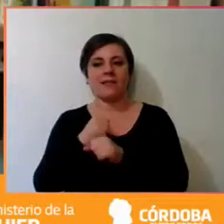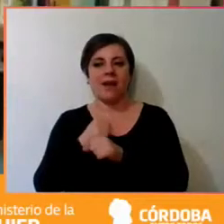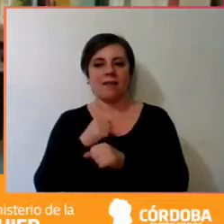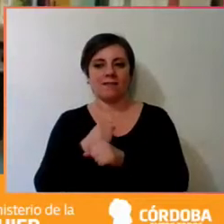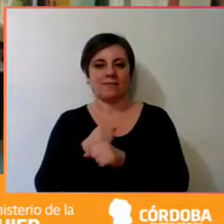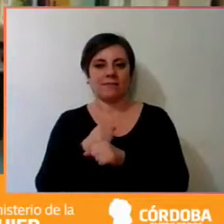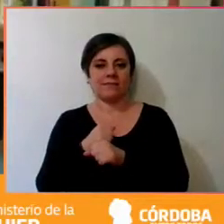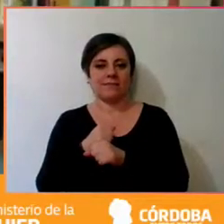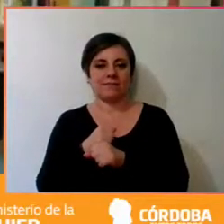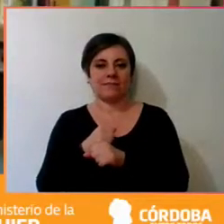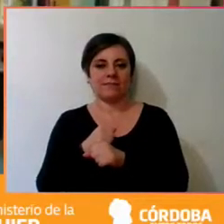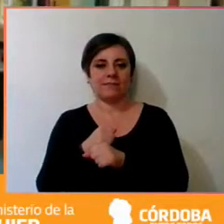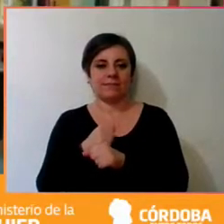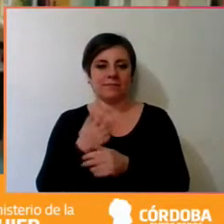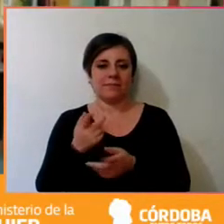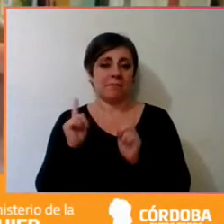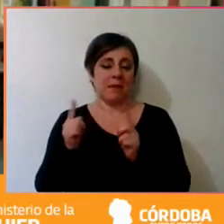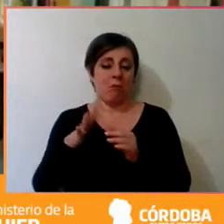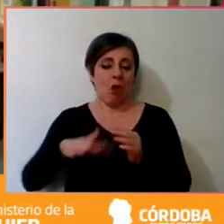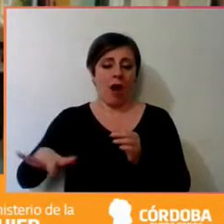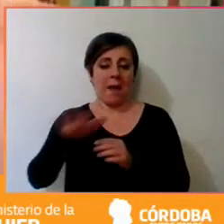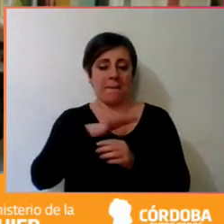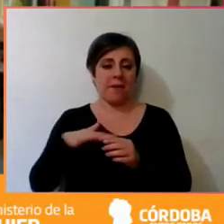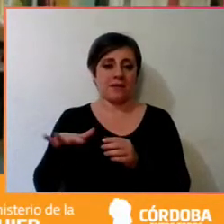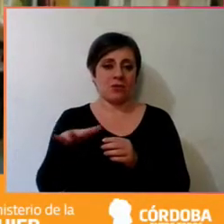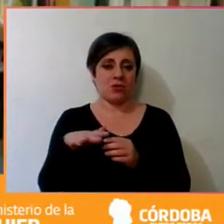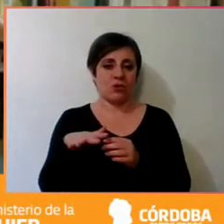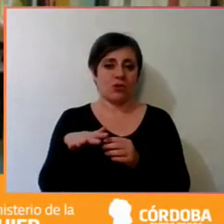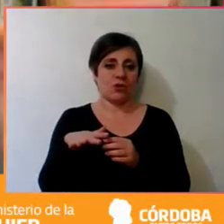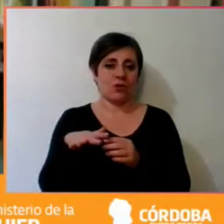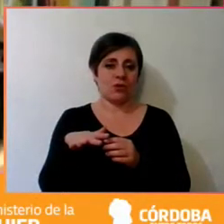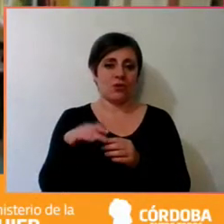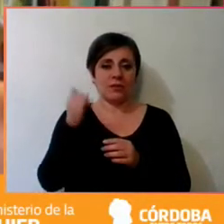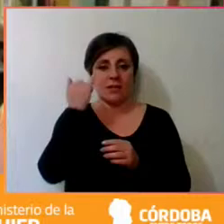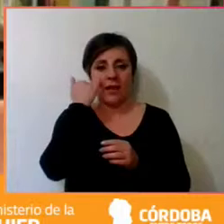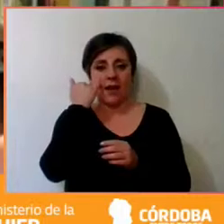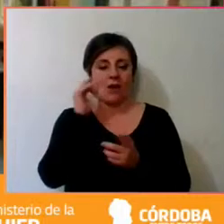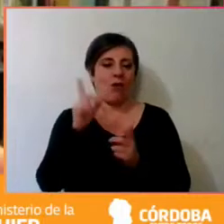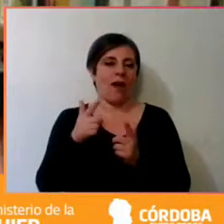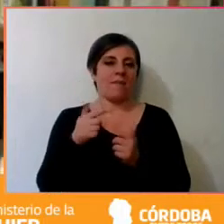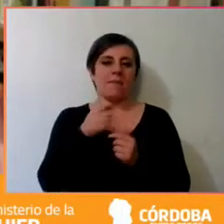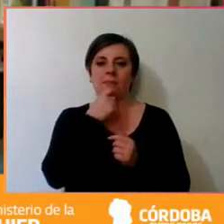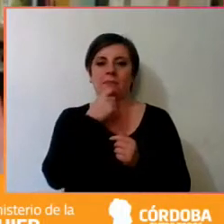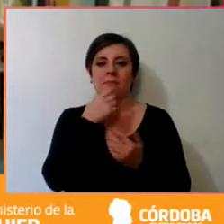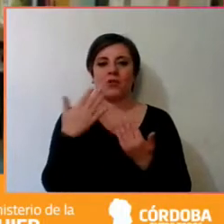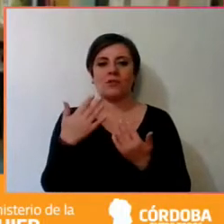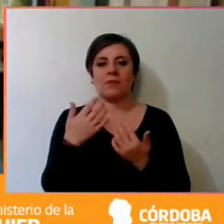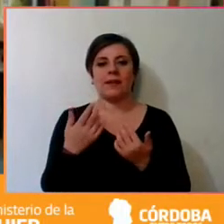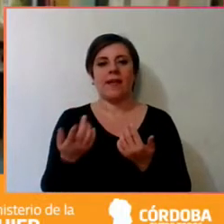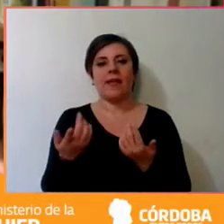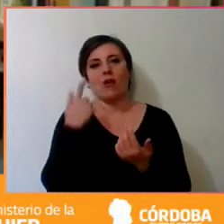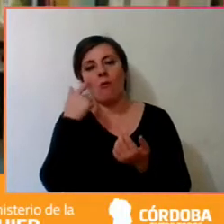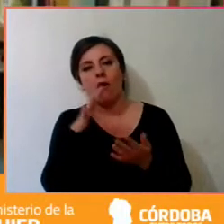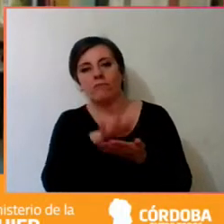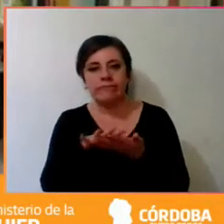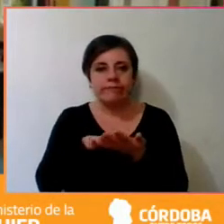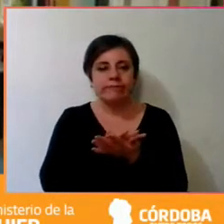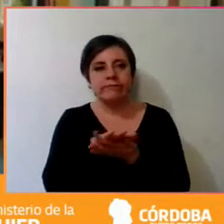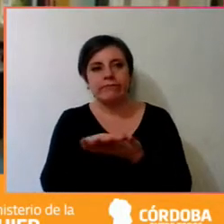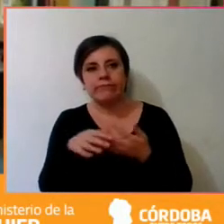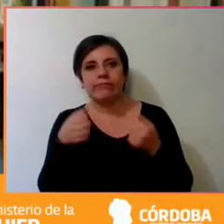casa, en el mismo espacio en donde estamos. Ya no hay esa posibilidad de la conciliación entre